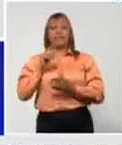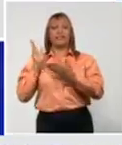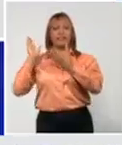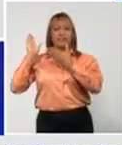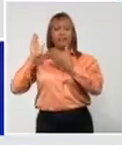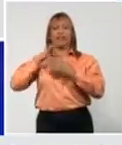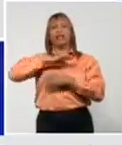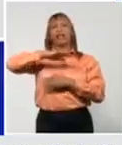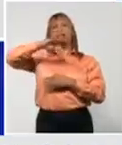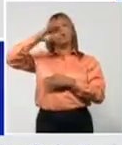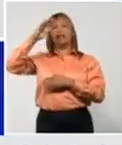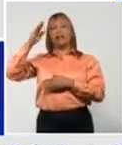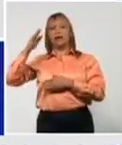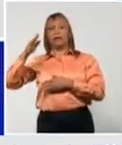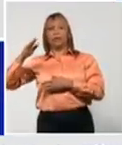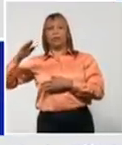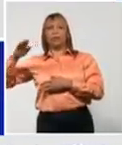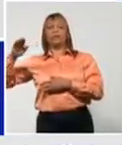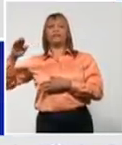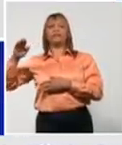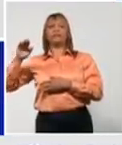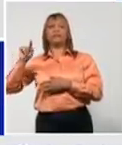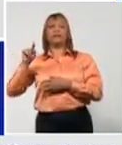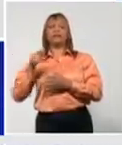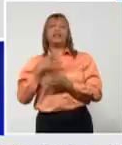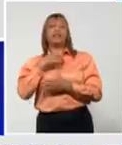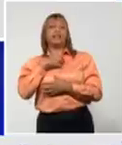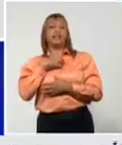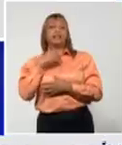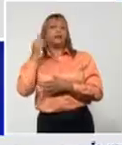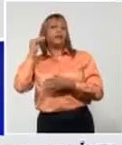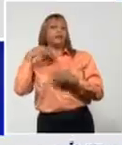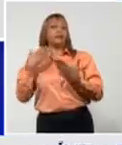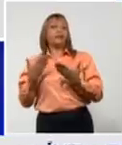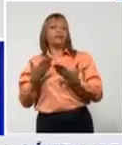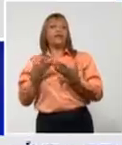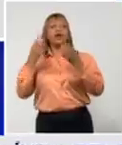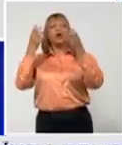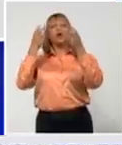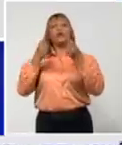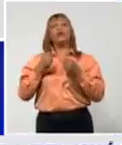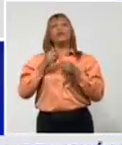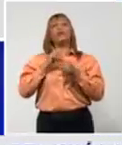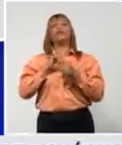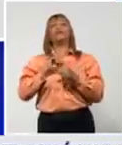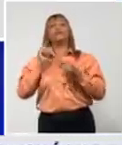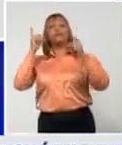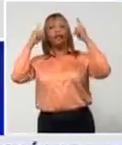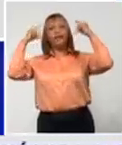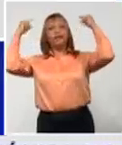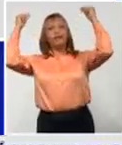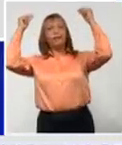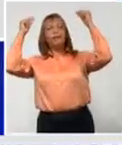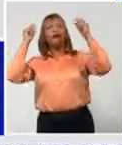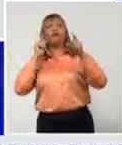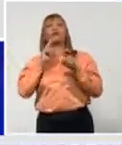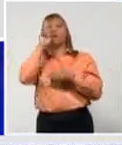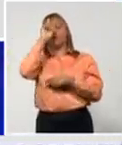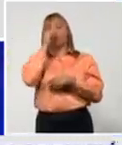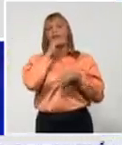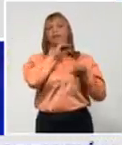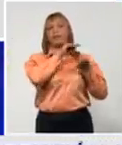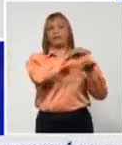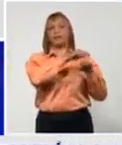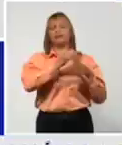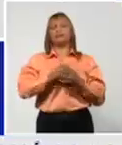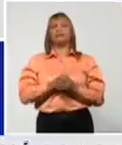pronóstico, pudiéramos decirlo, teniendo en cuenta el número de enfermeros hospitalizados. Y